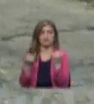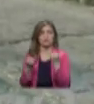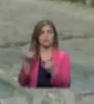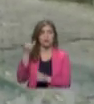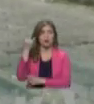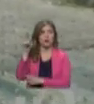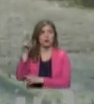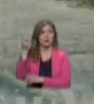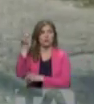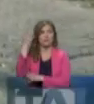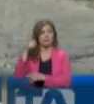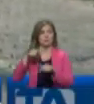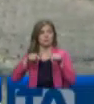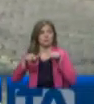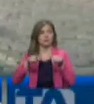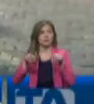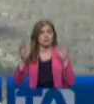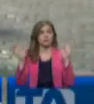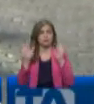postes, en ambos lados